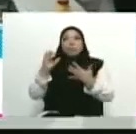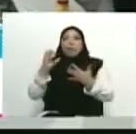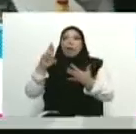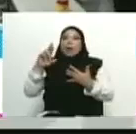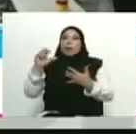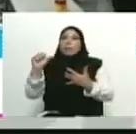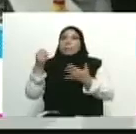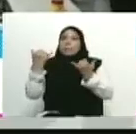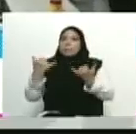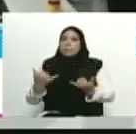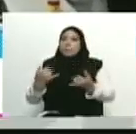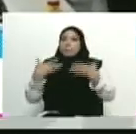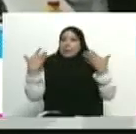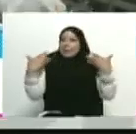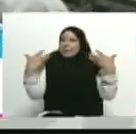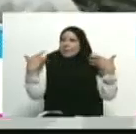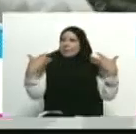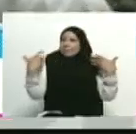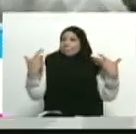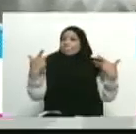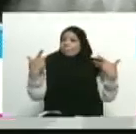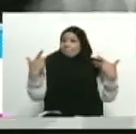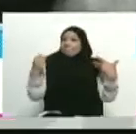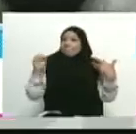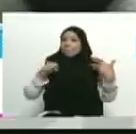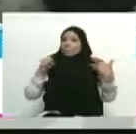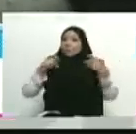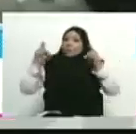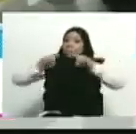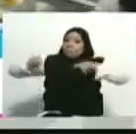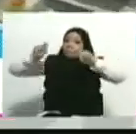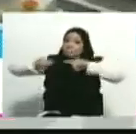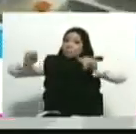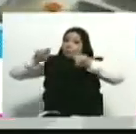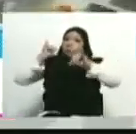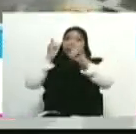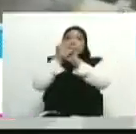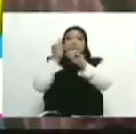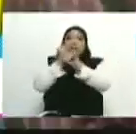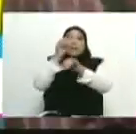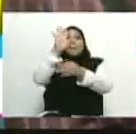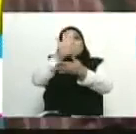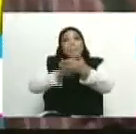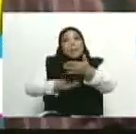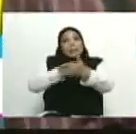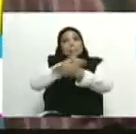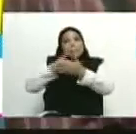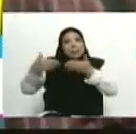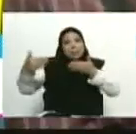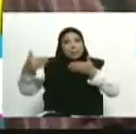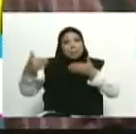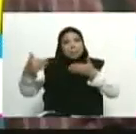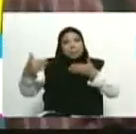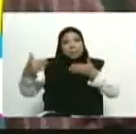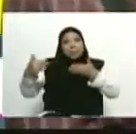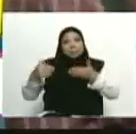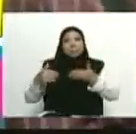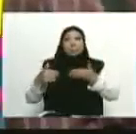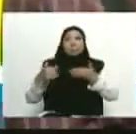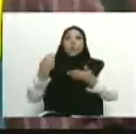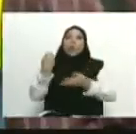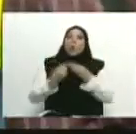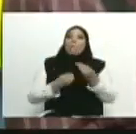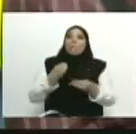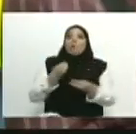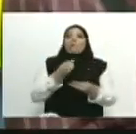nos tiene realmente contentos porque es un proyecto para la enseñanza en línea de la matemática a través de un método